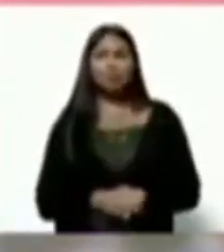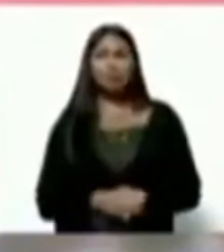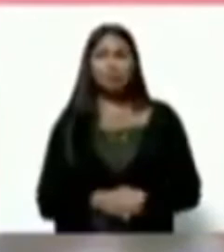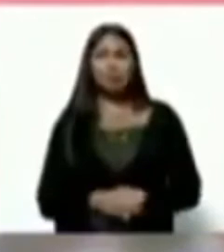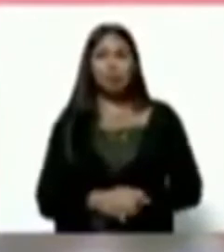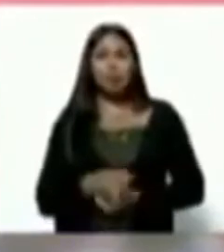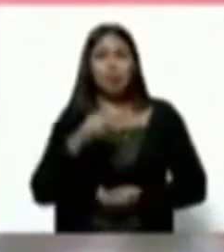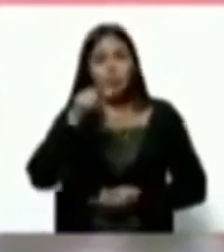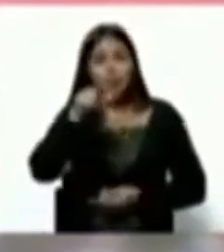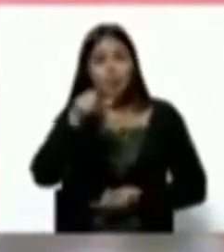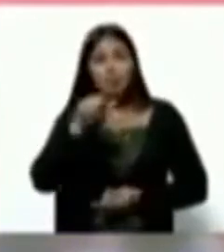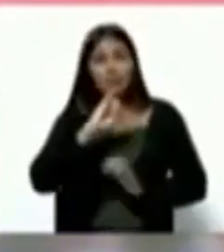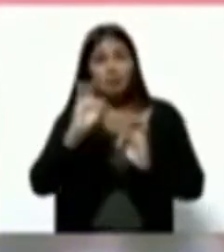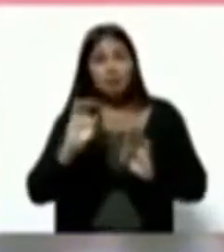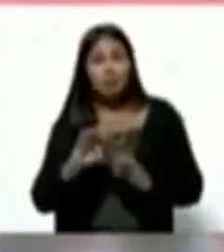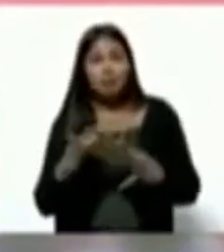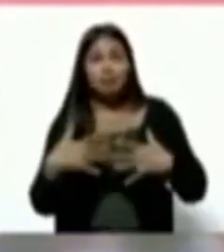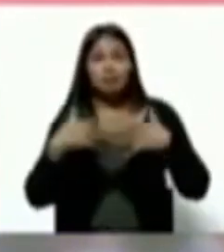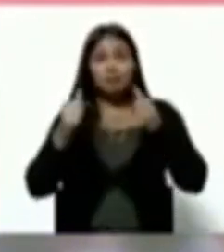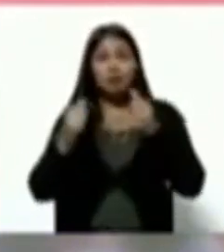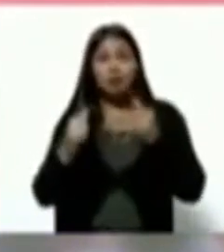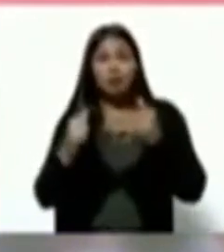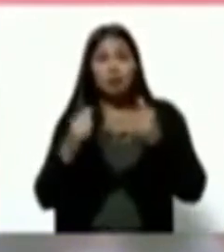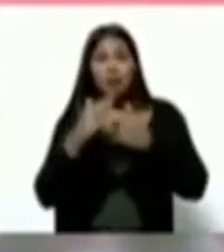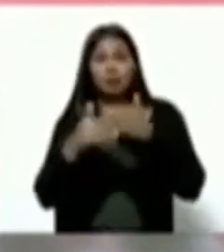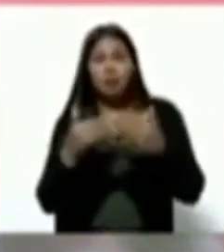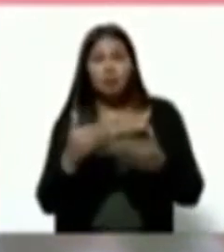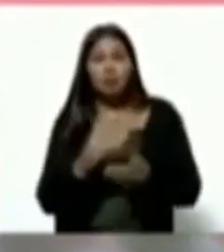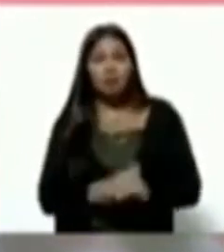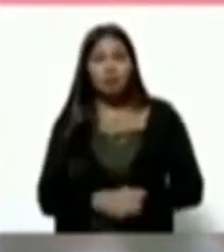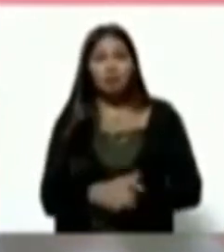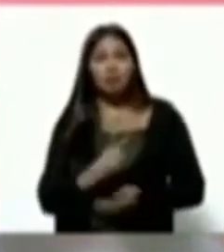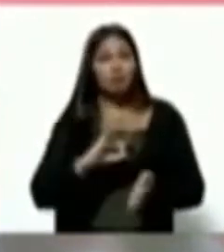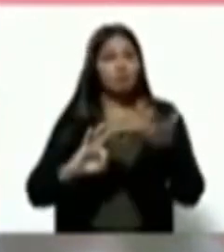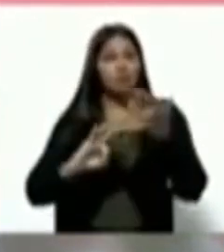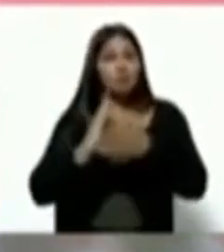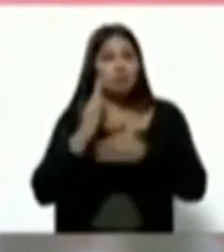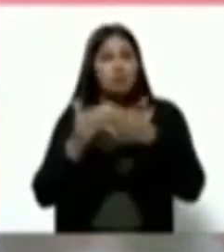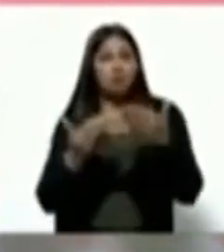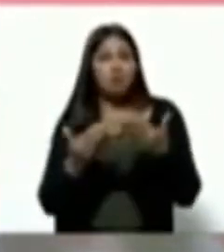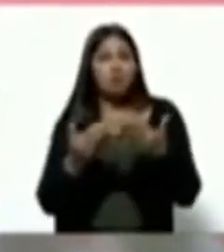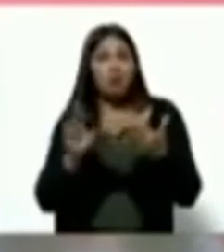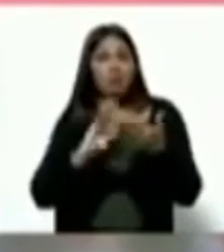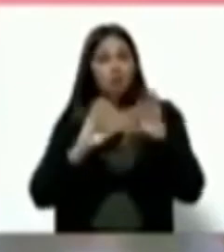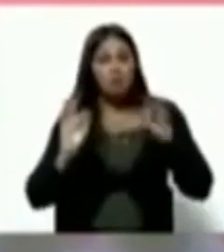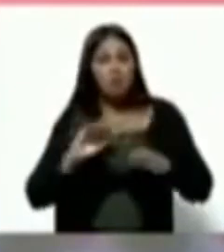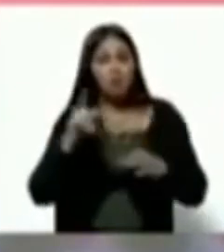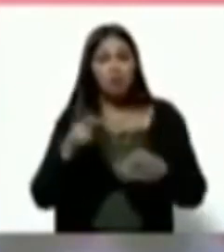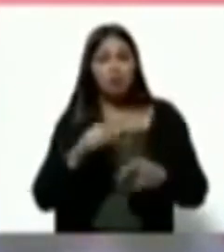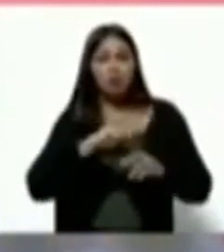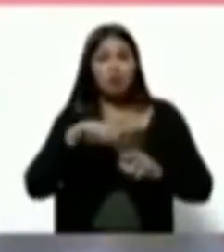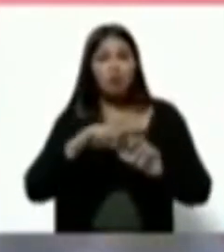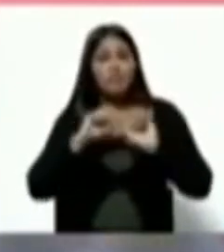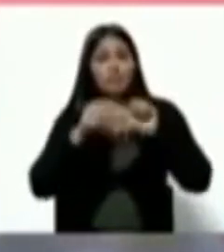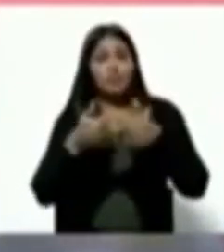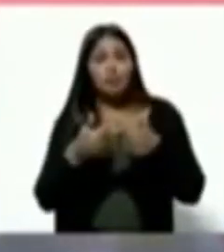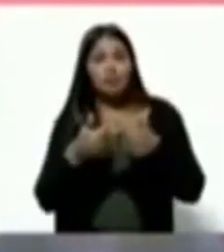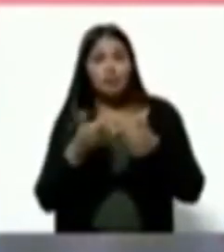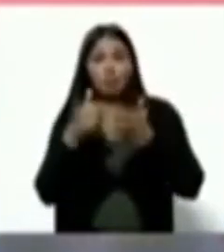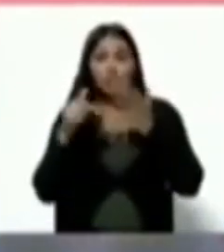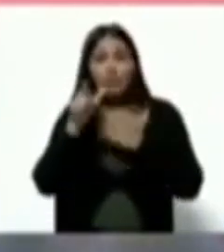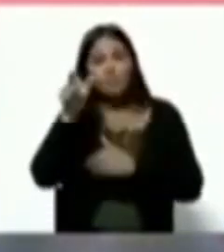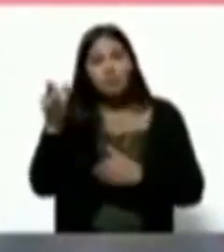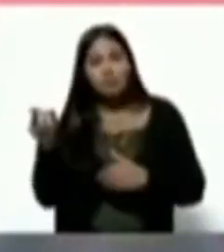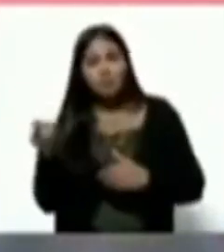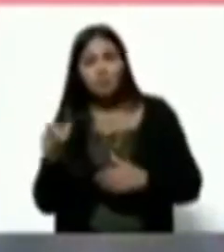ustedes han sido quienes han dado el gran golpe fundamental que comenzaron a dar otras